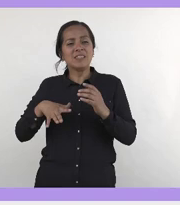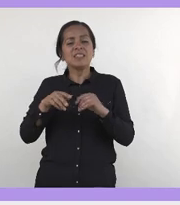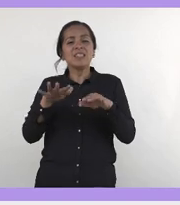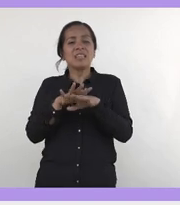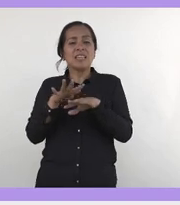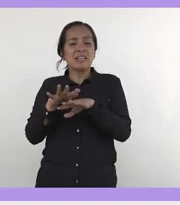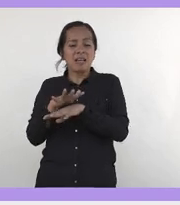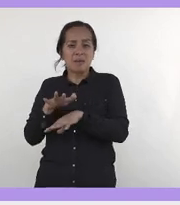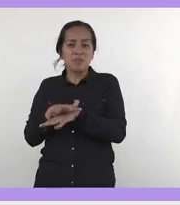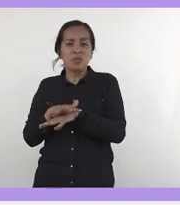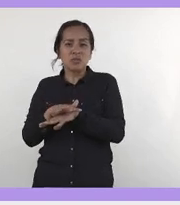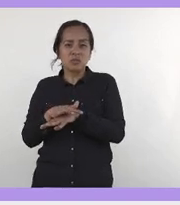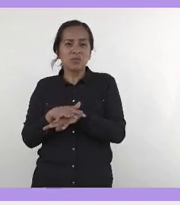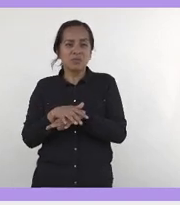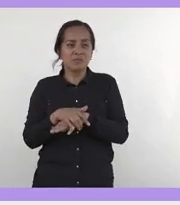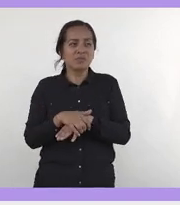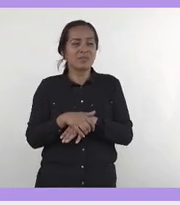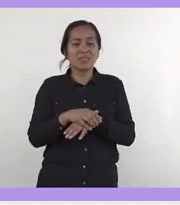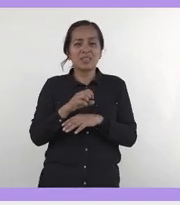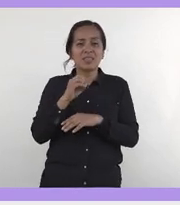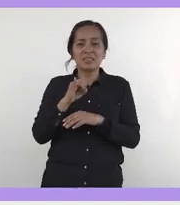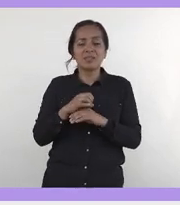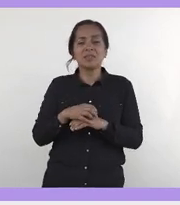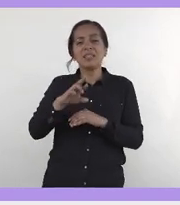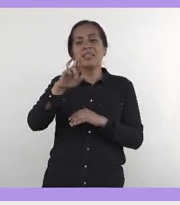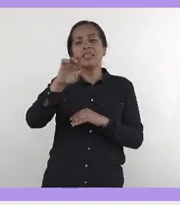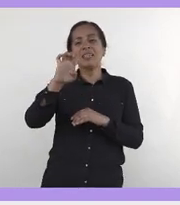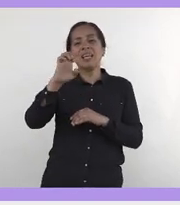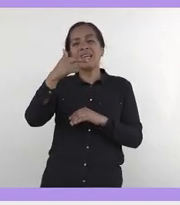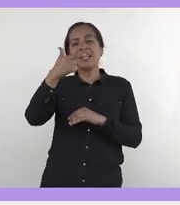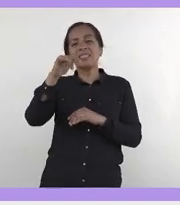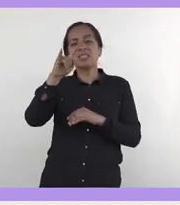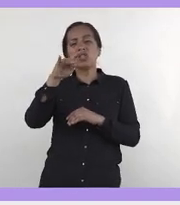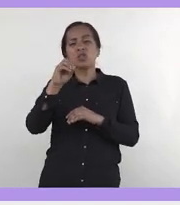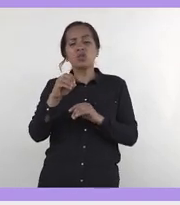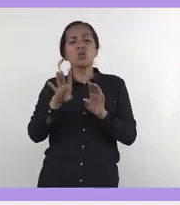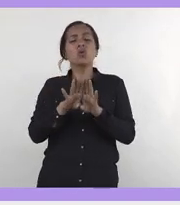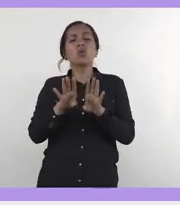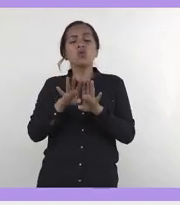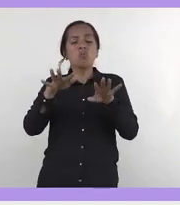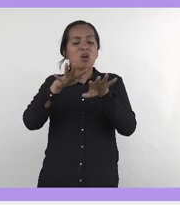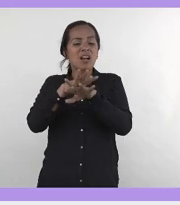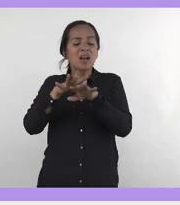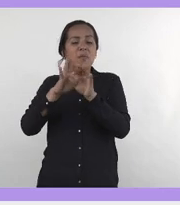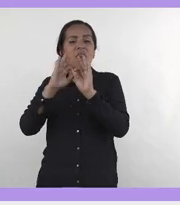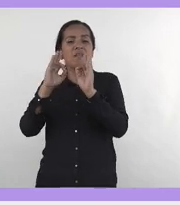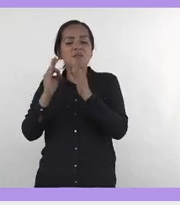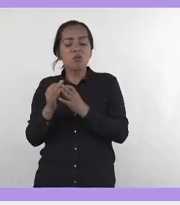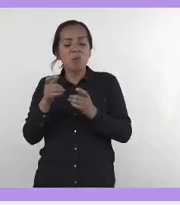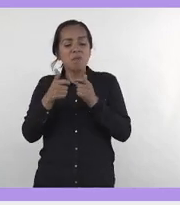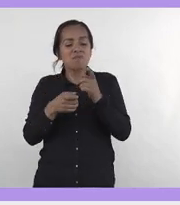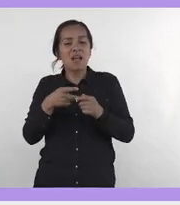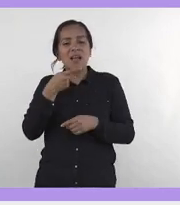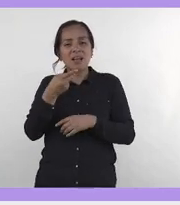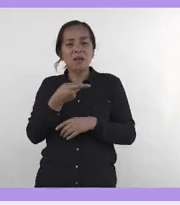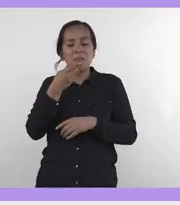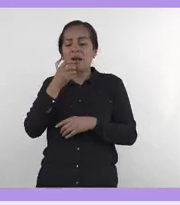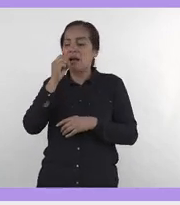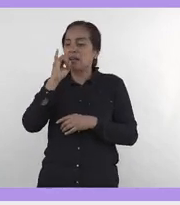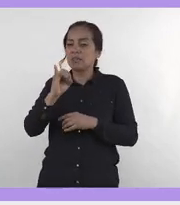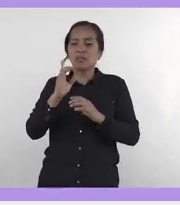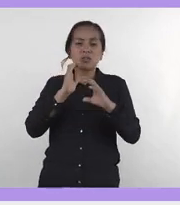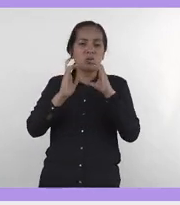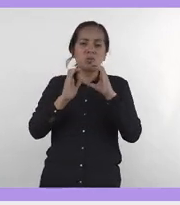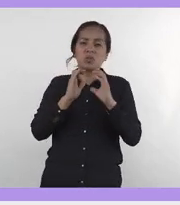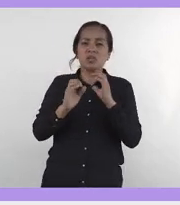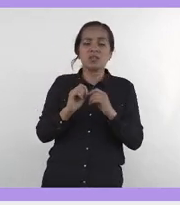cambios de registro no O sea que así es como se llama muy formalmente pero básicamente que ustedes saben cómo cambian la forma en la que hablan pues es básicamente lo mismo o